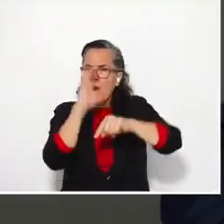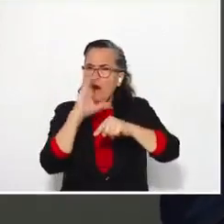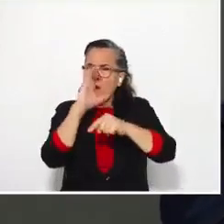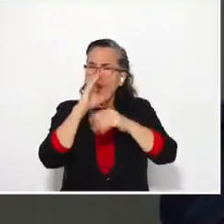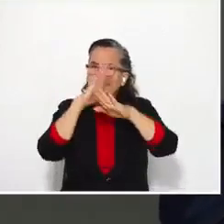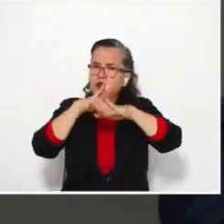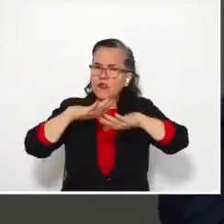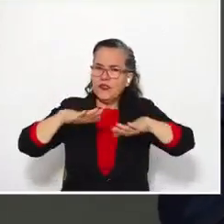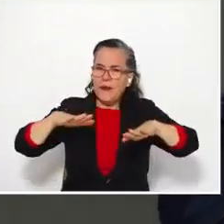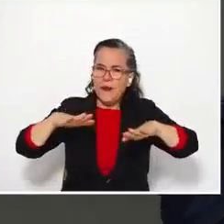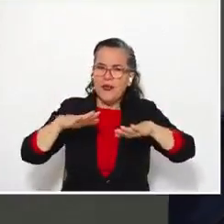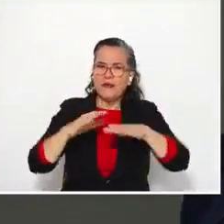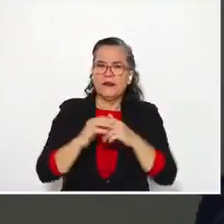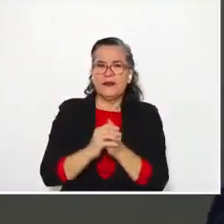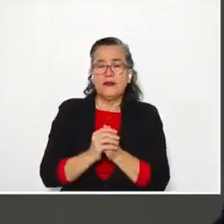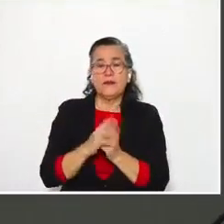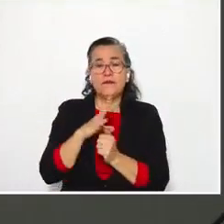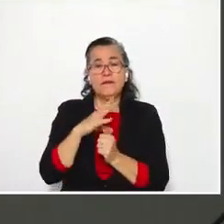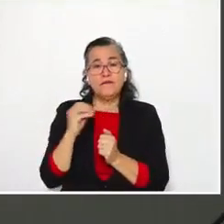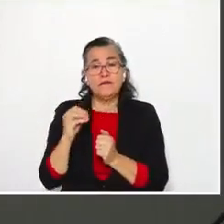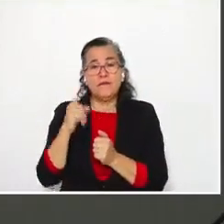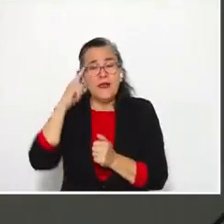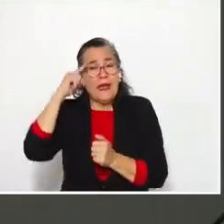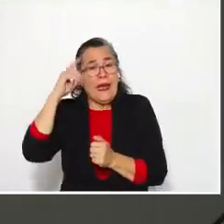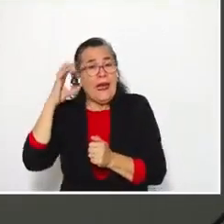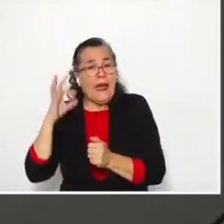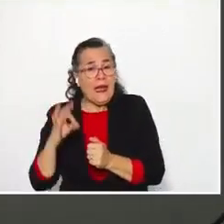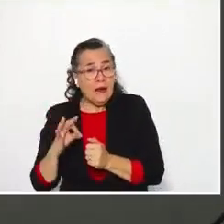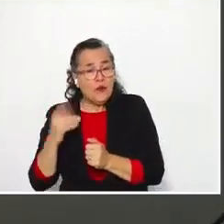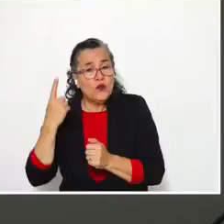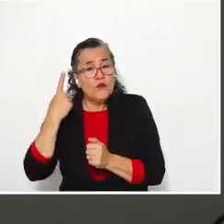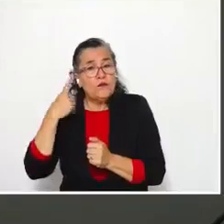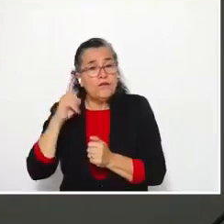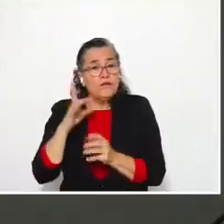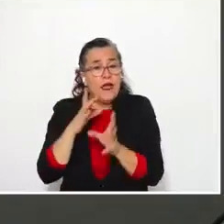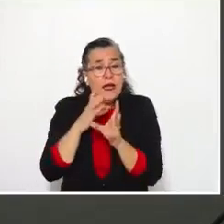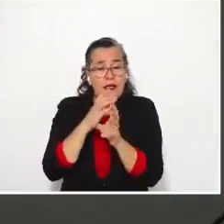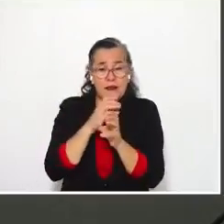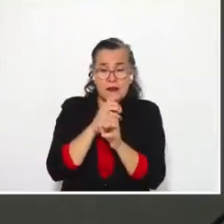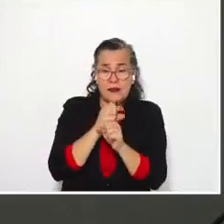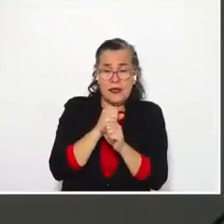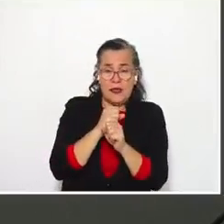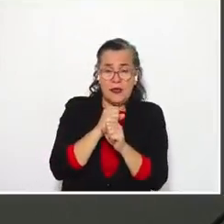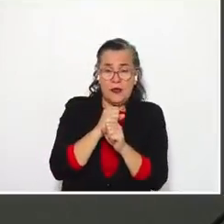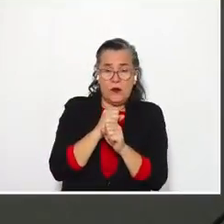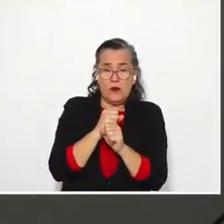paz. Y creímos que para hacerlo teníamos que